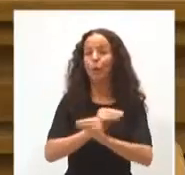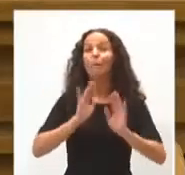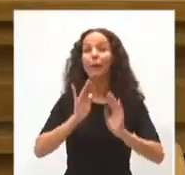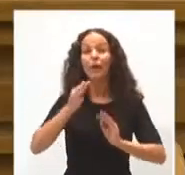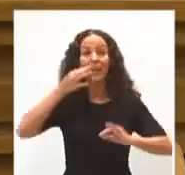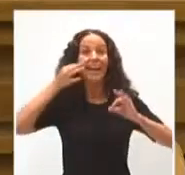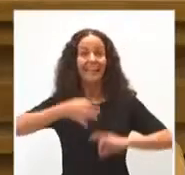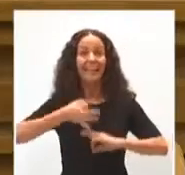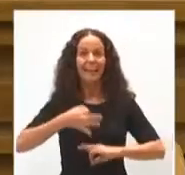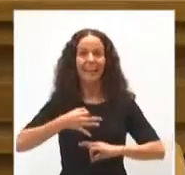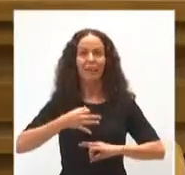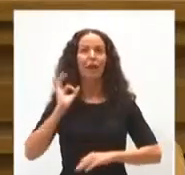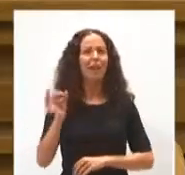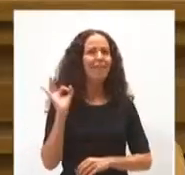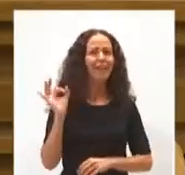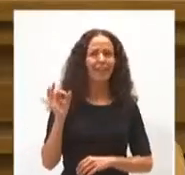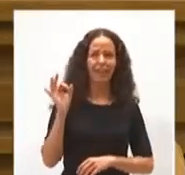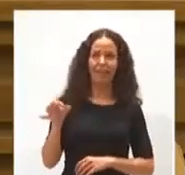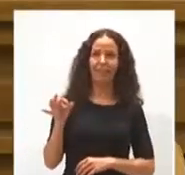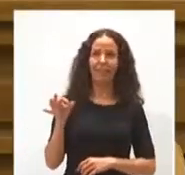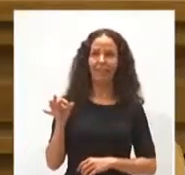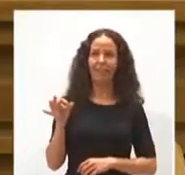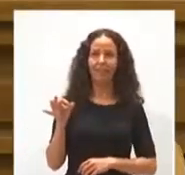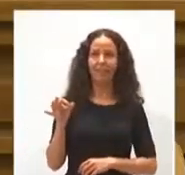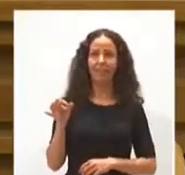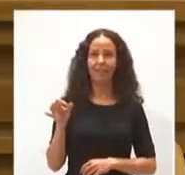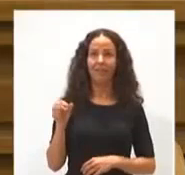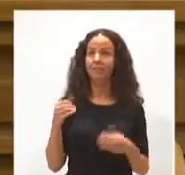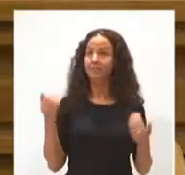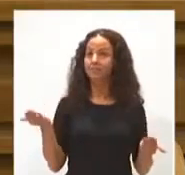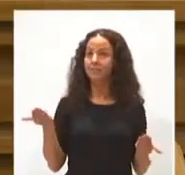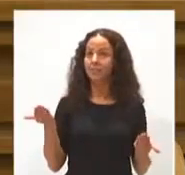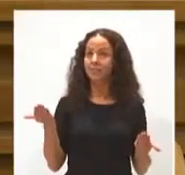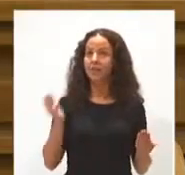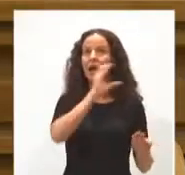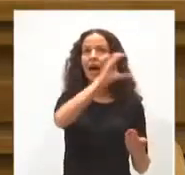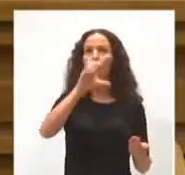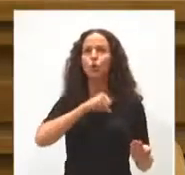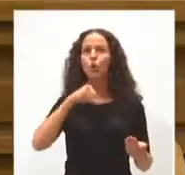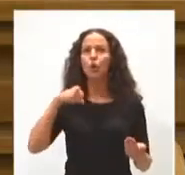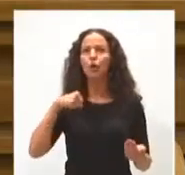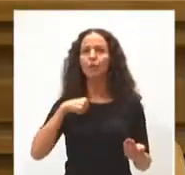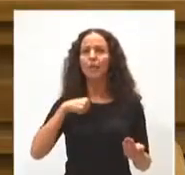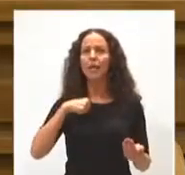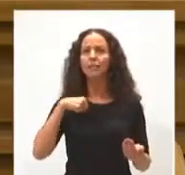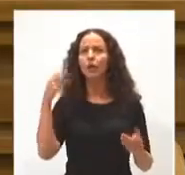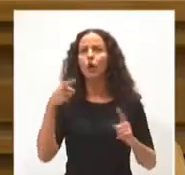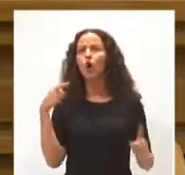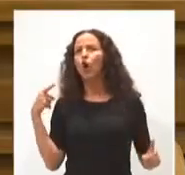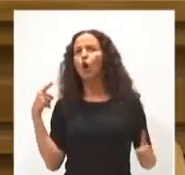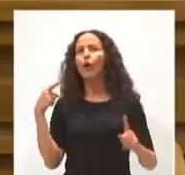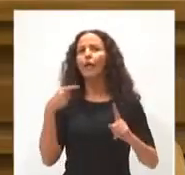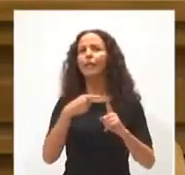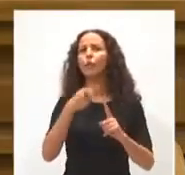la verdad la verdad es que para lo que no han nacido las autonomías al menos las de régimen común